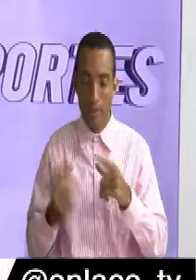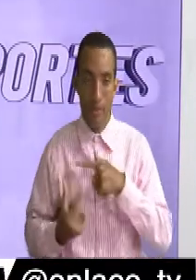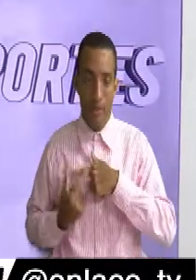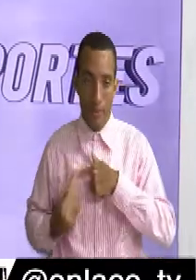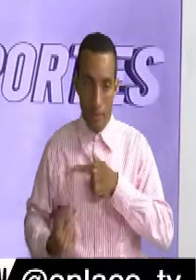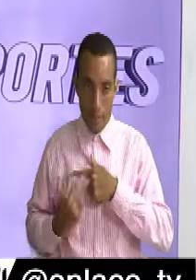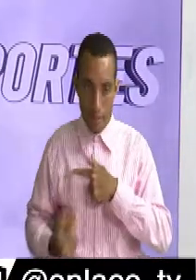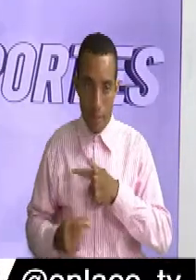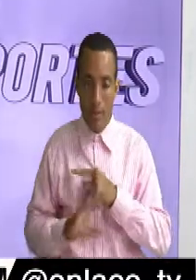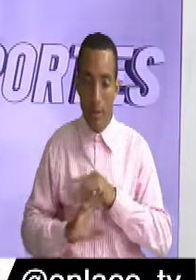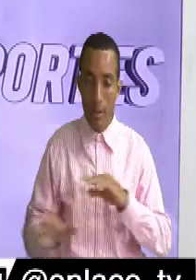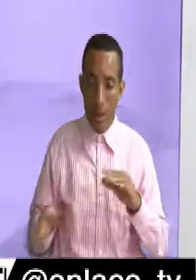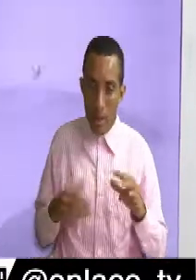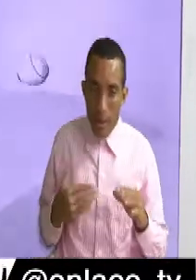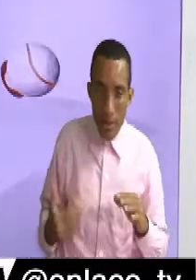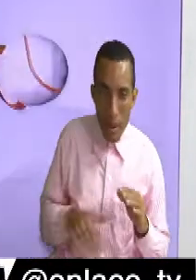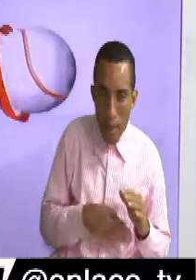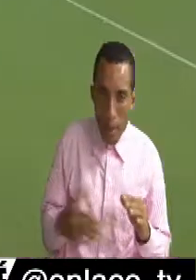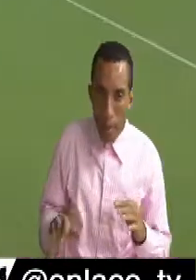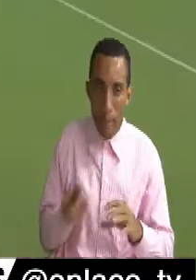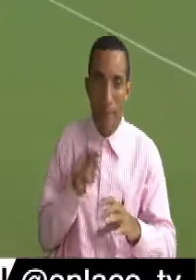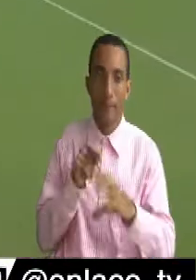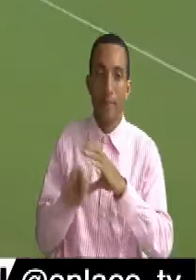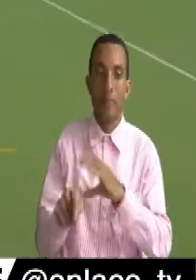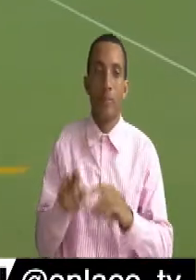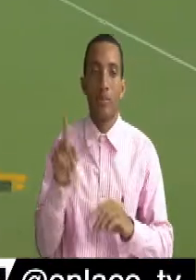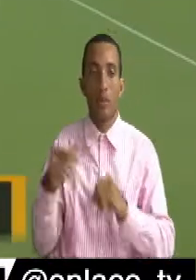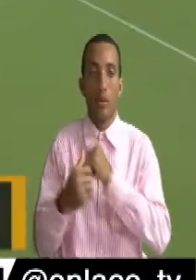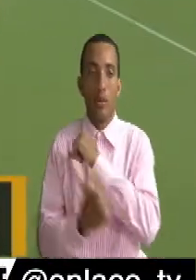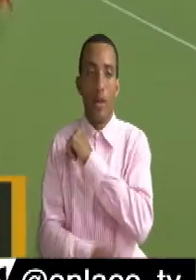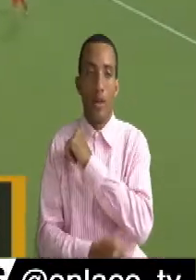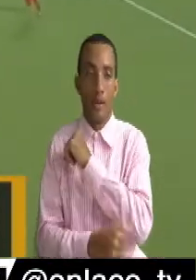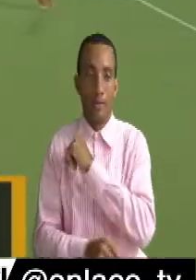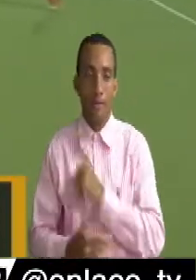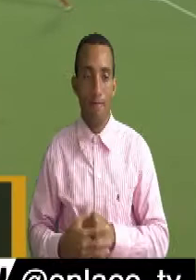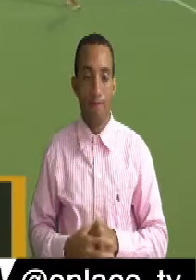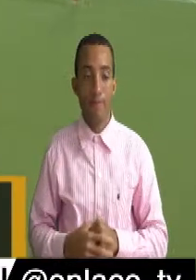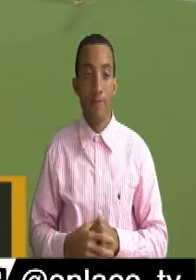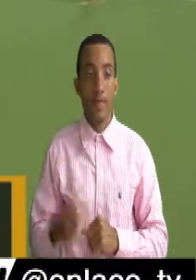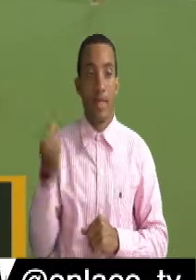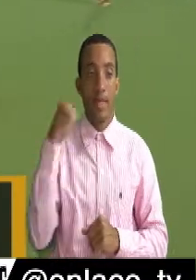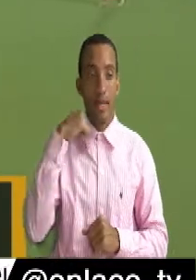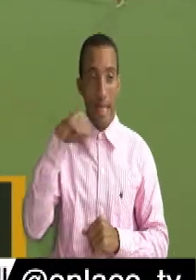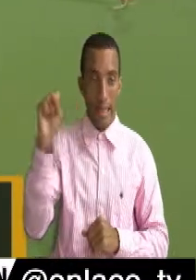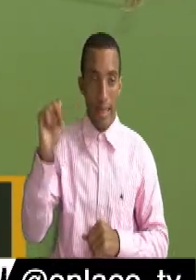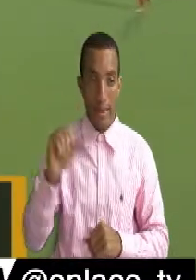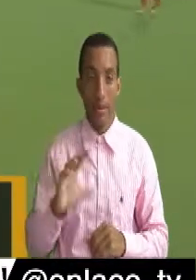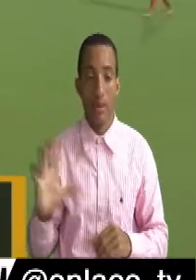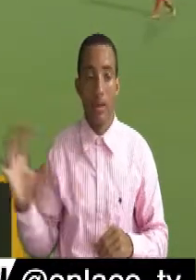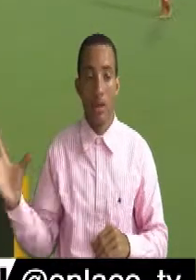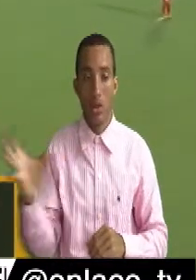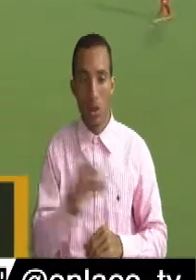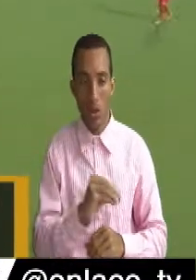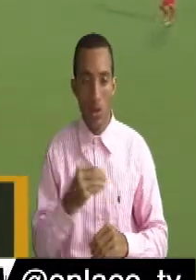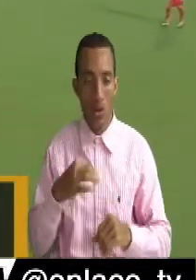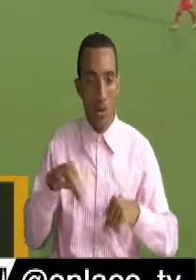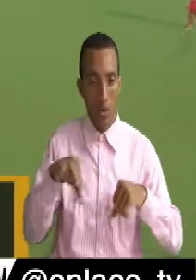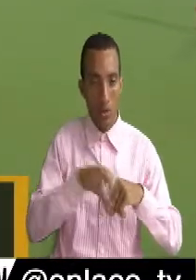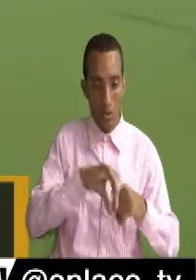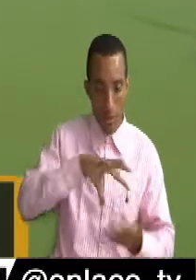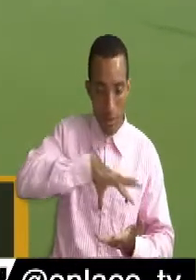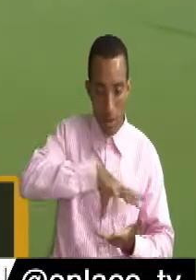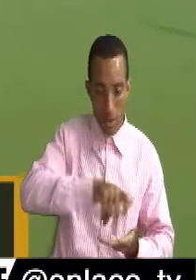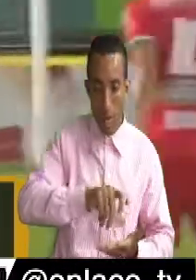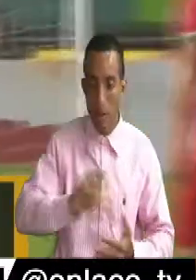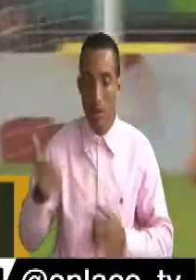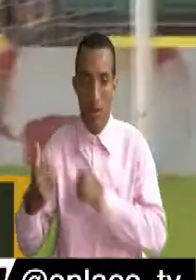los espacios dados por el equipo boyacense. Ganar era la única opción para santanderianos y boyacenses. Los dos equipos salieron a